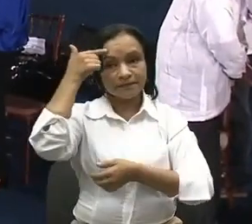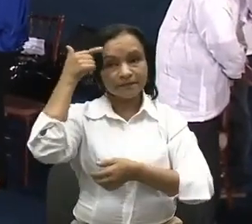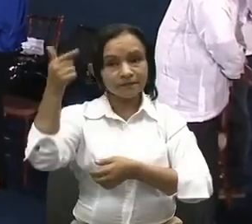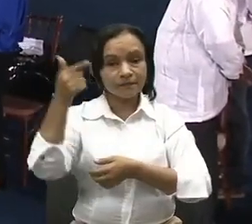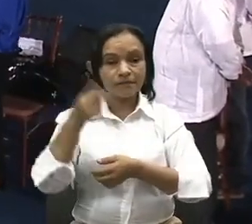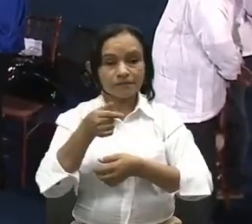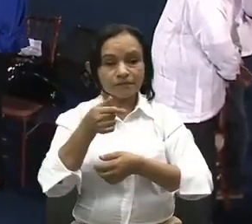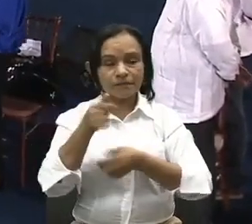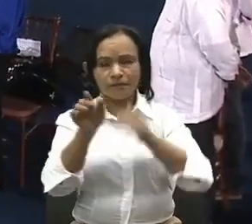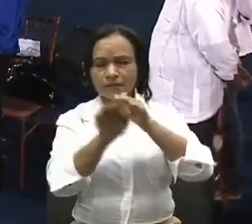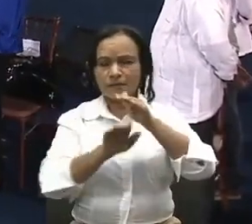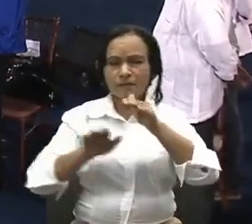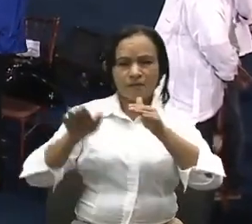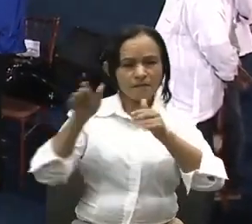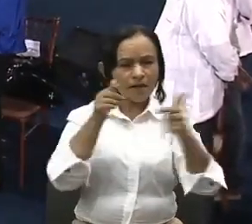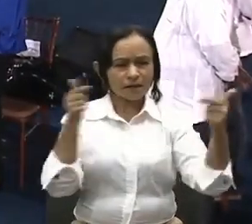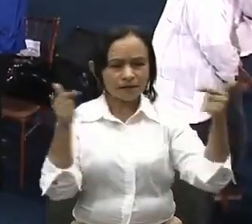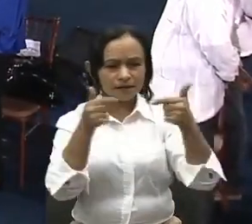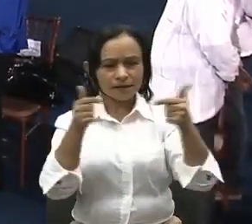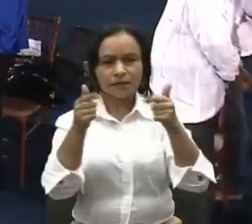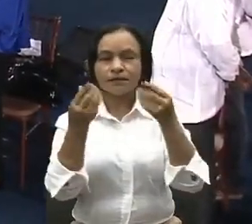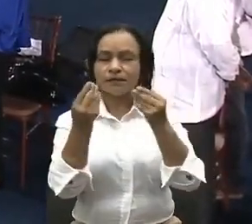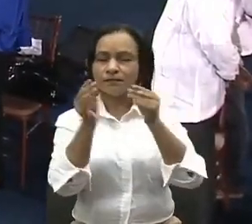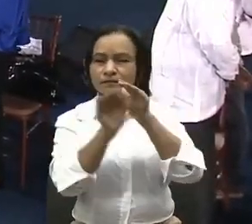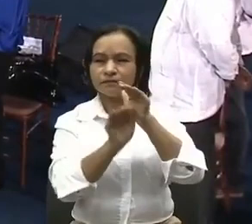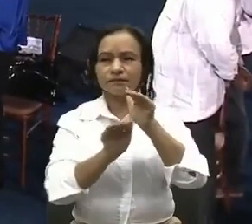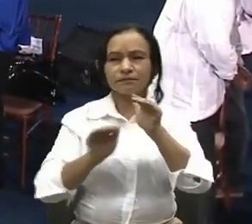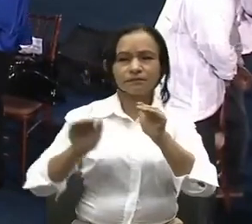lanzó un ataque más de los tantos que lanzaban